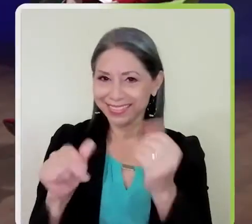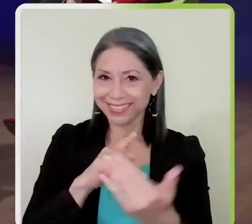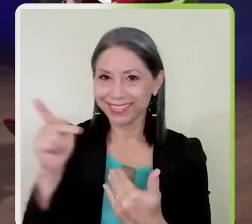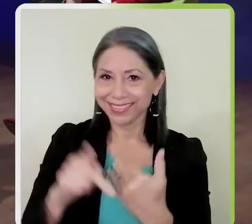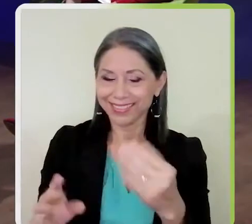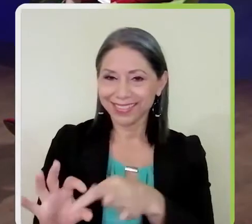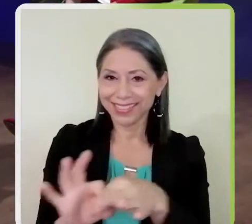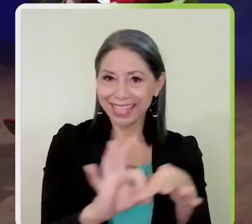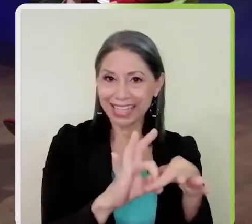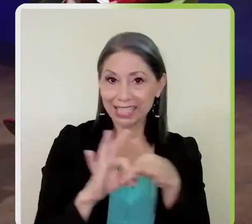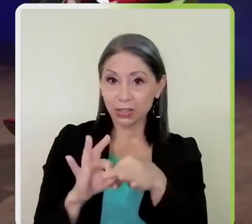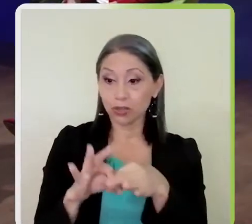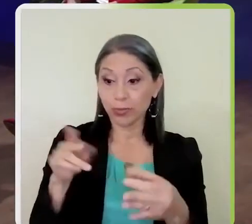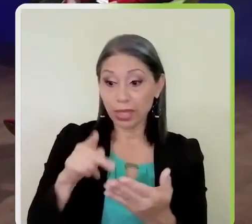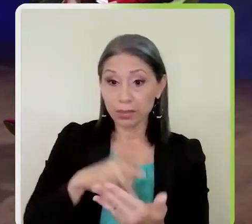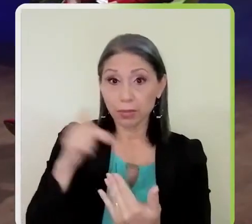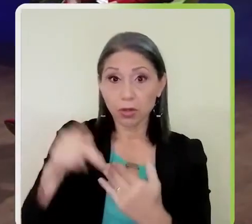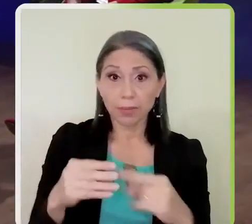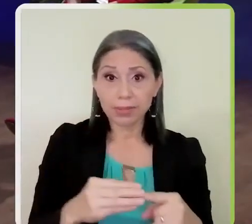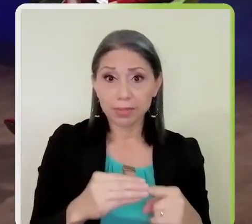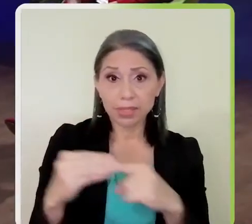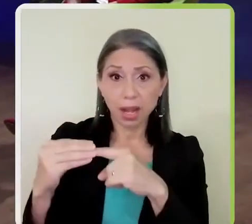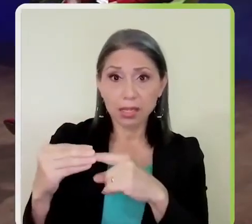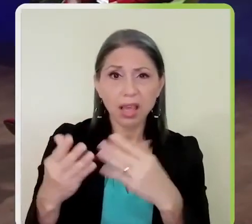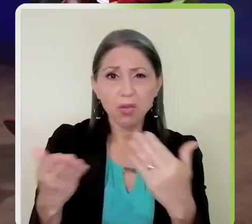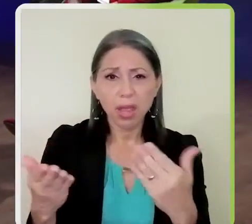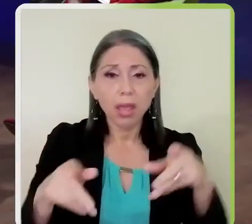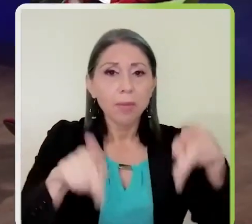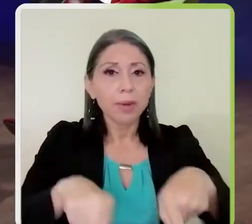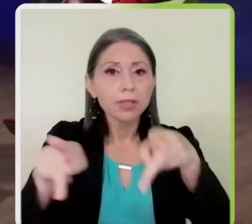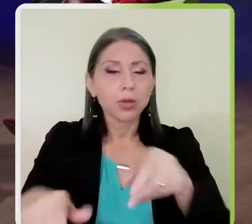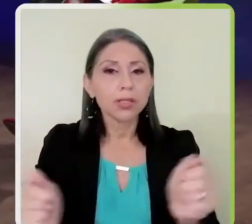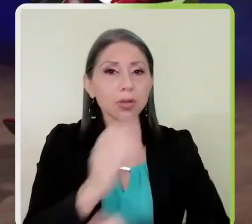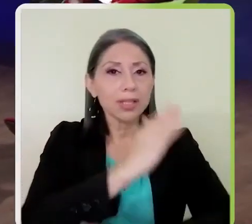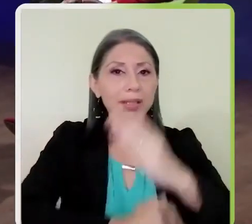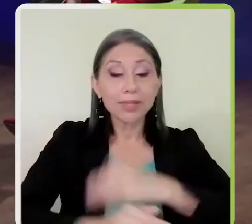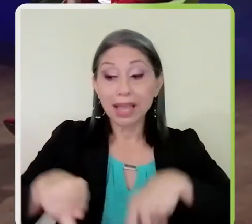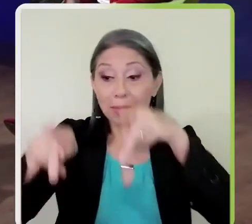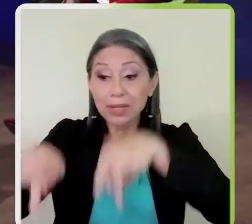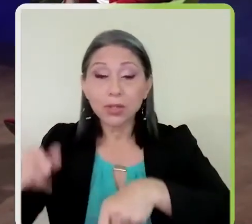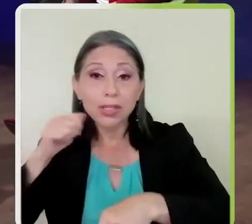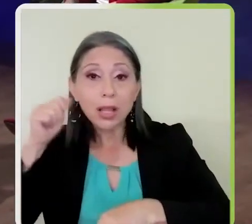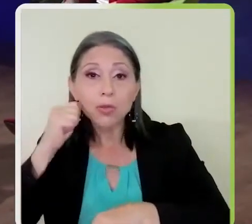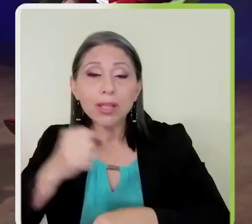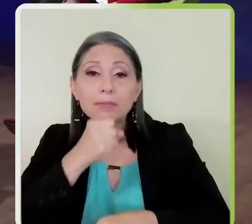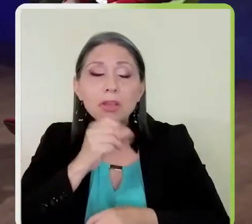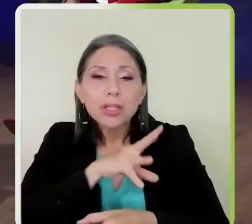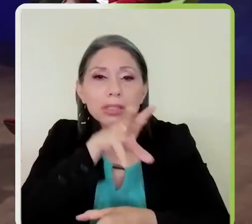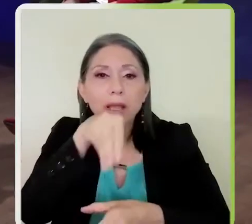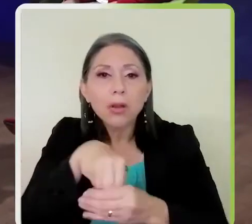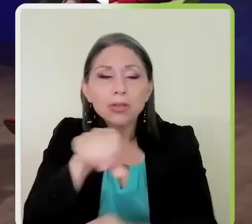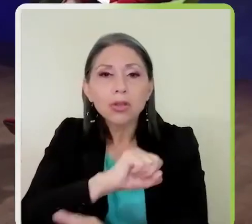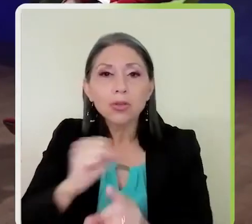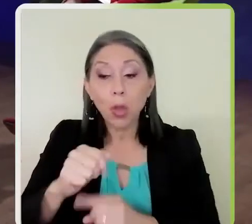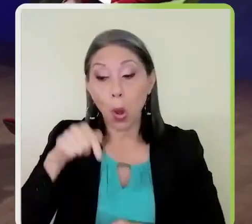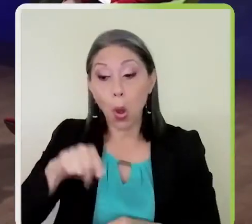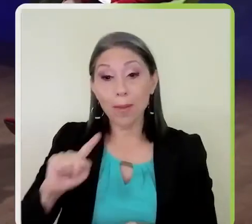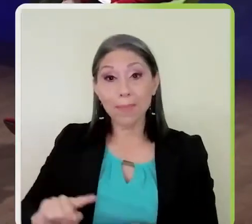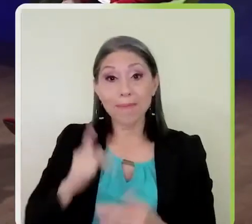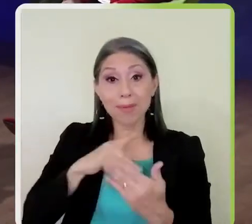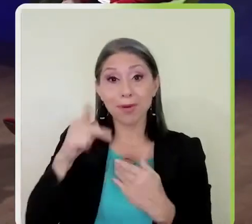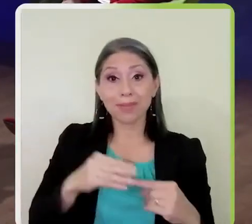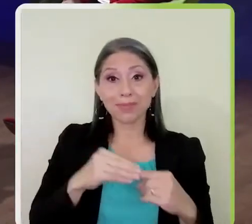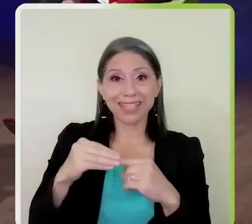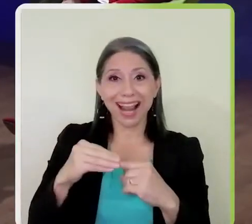Estamos de vuelta en Nexos, el programa especializado en la inclusión de las personas con discapacidad y personas adultas mayores. Hoy en la primera de 2